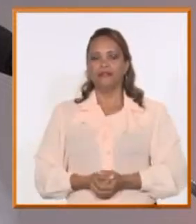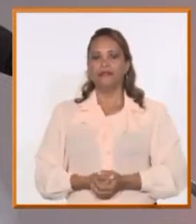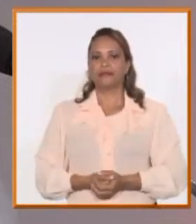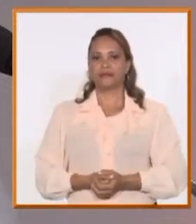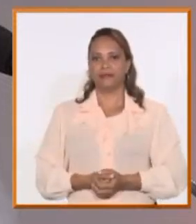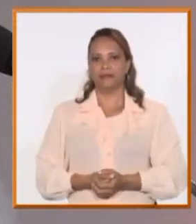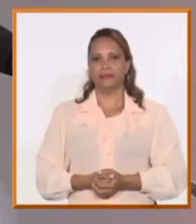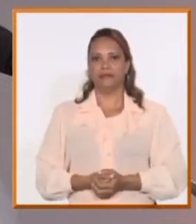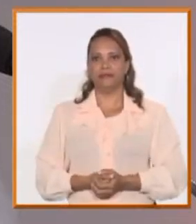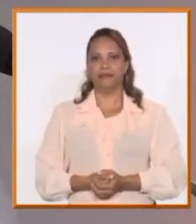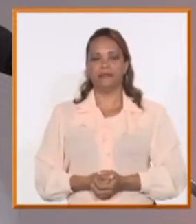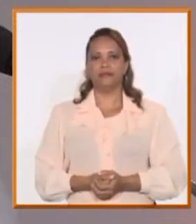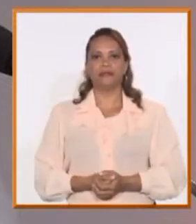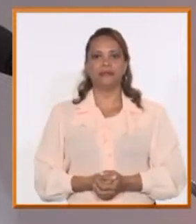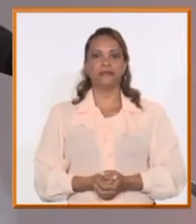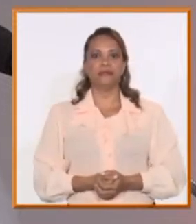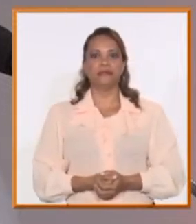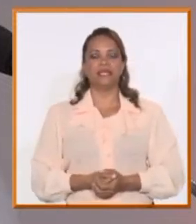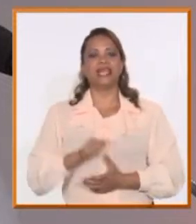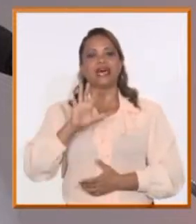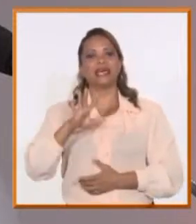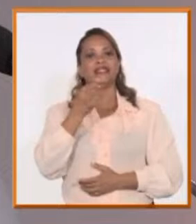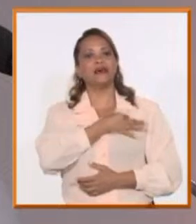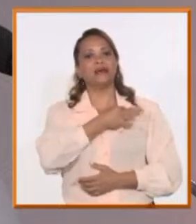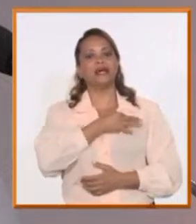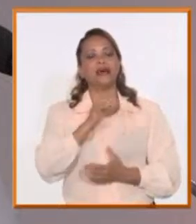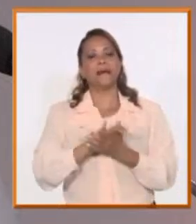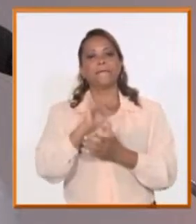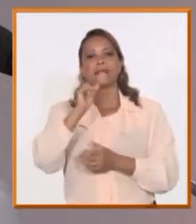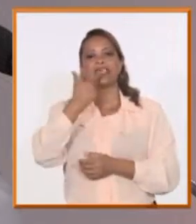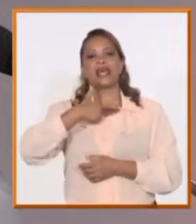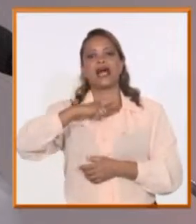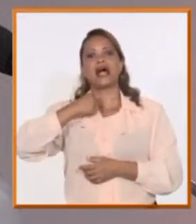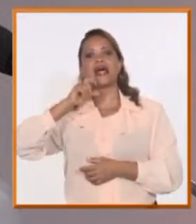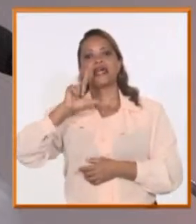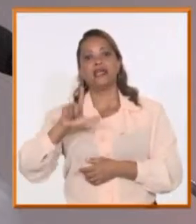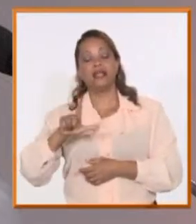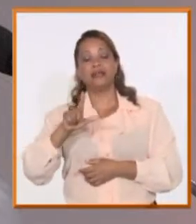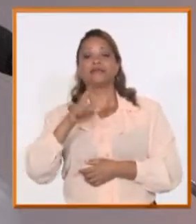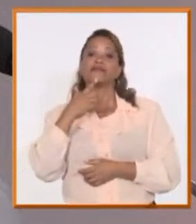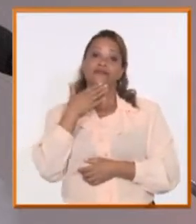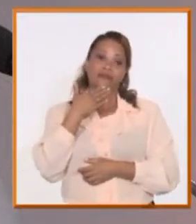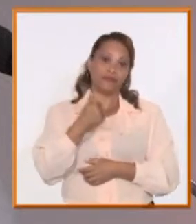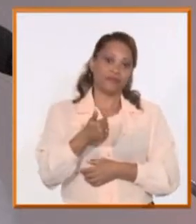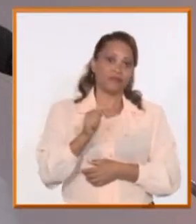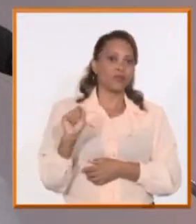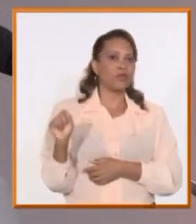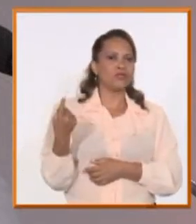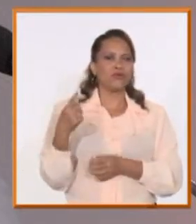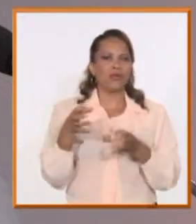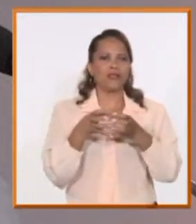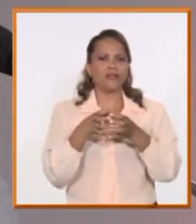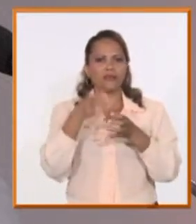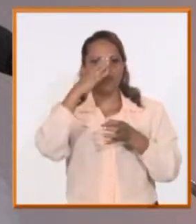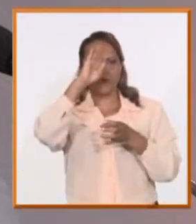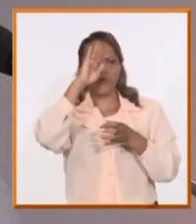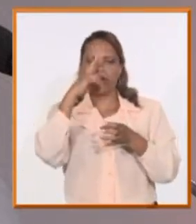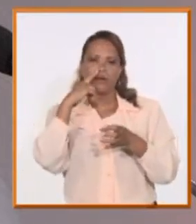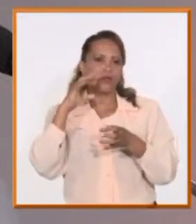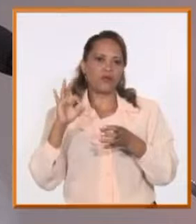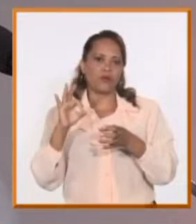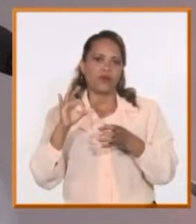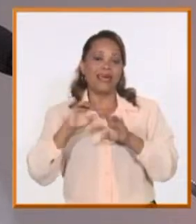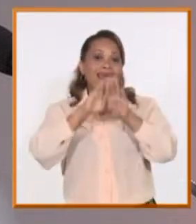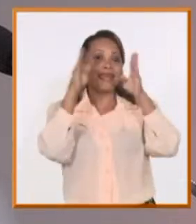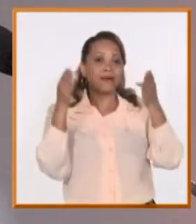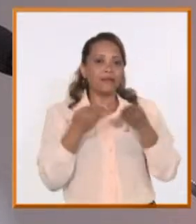haría esa posible quinta medalla Mijail. Es una de las grandes expectativas que tiene no solamente la delegación cubana, yo creo que es una expectativa del mundo,